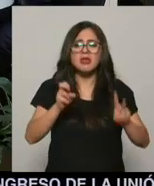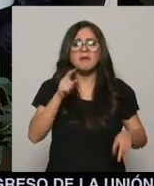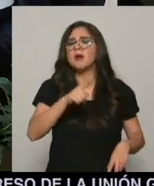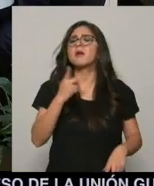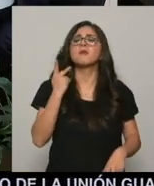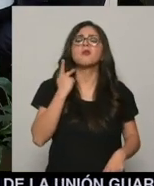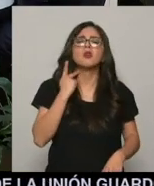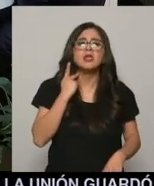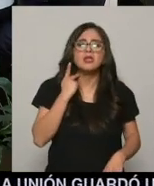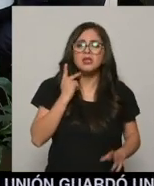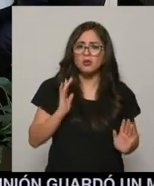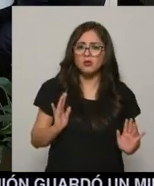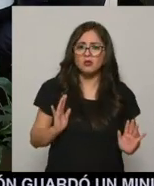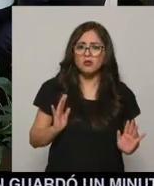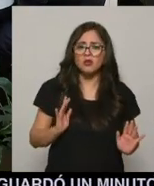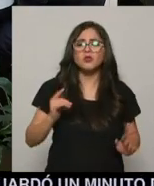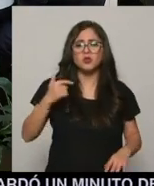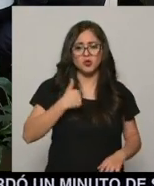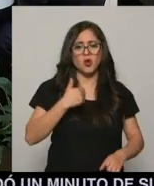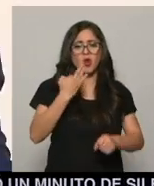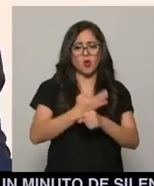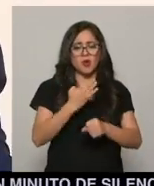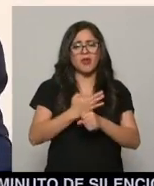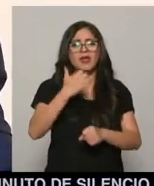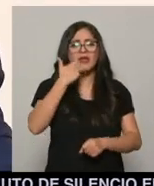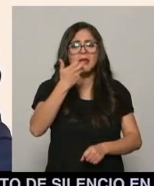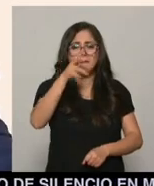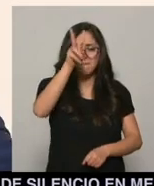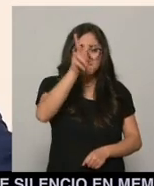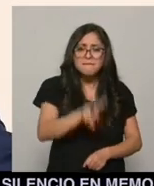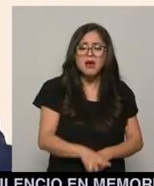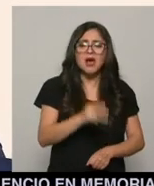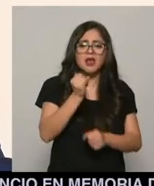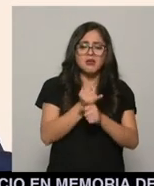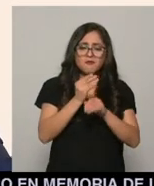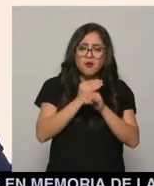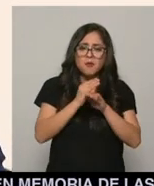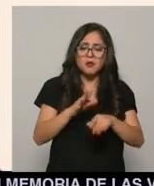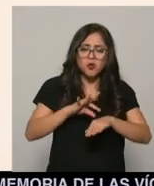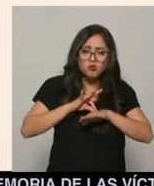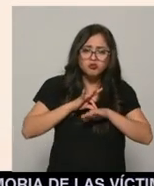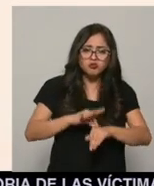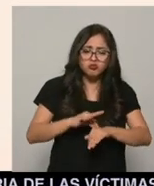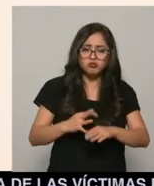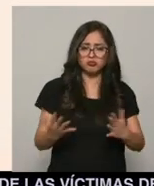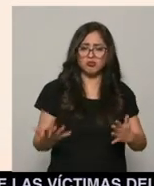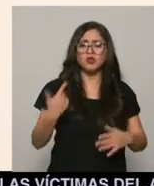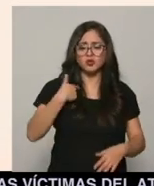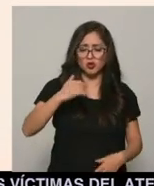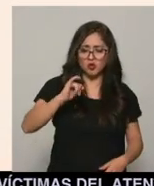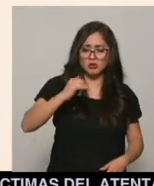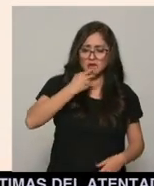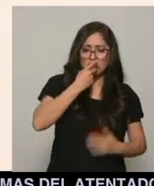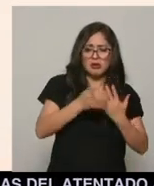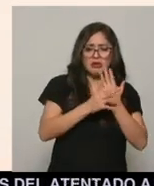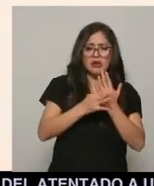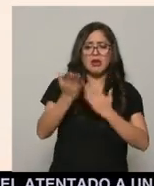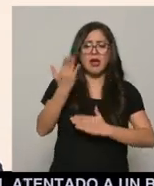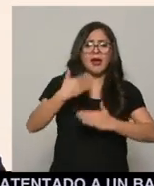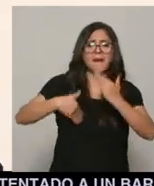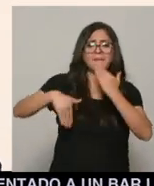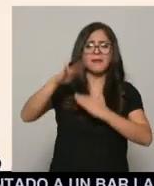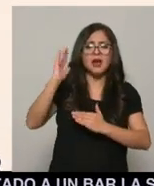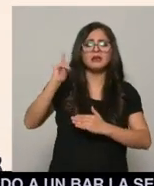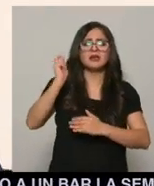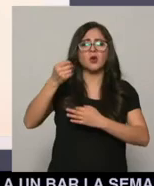yo digo, digamos la verdad y digamos los datos como son y como están. Yo sostengo que hay avances en términos de justicia,